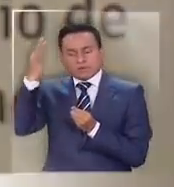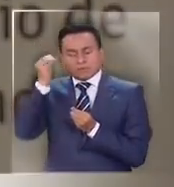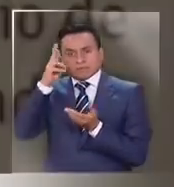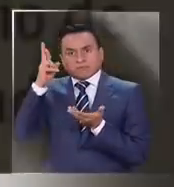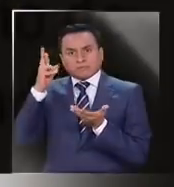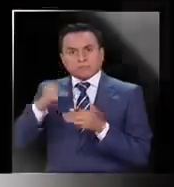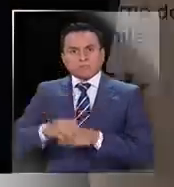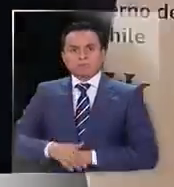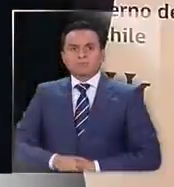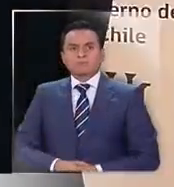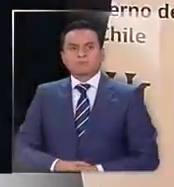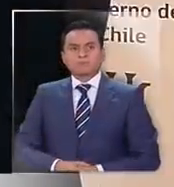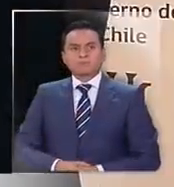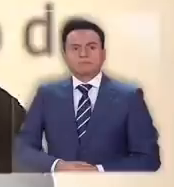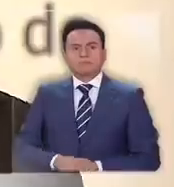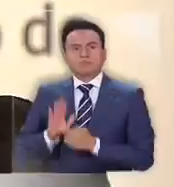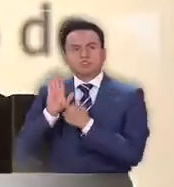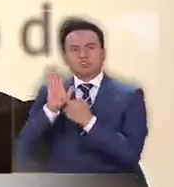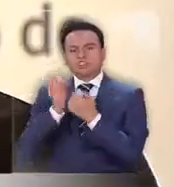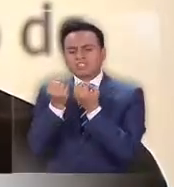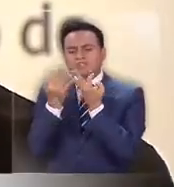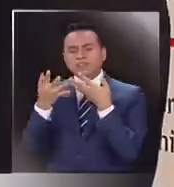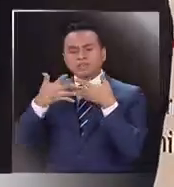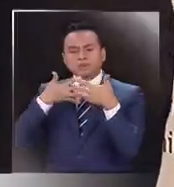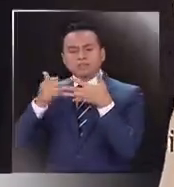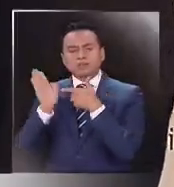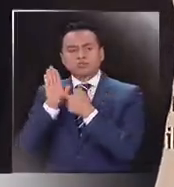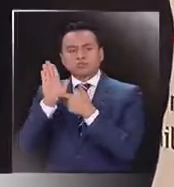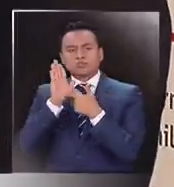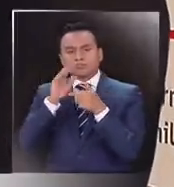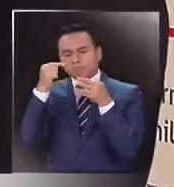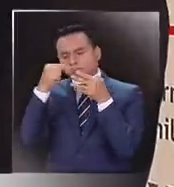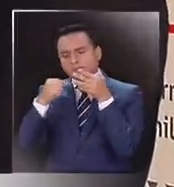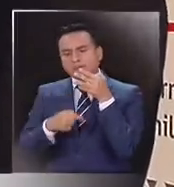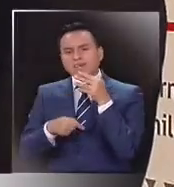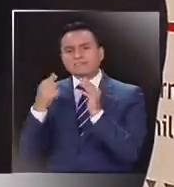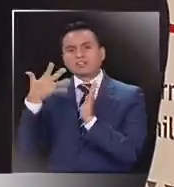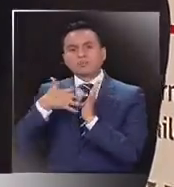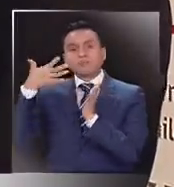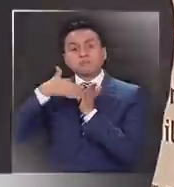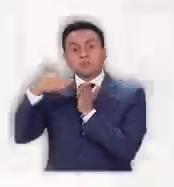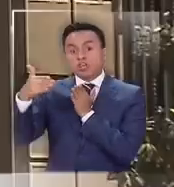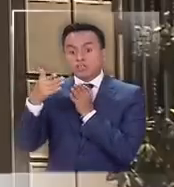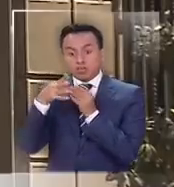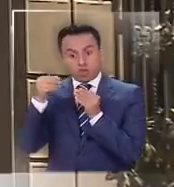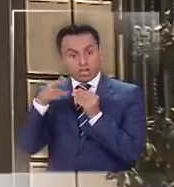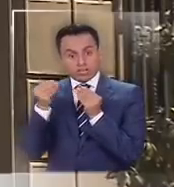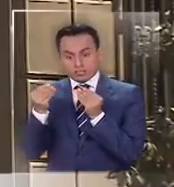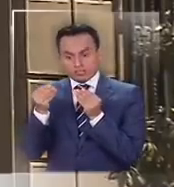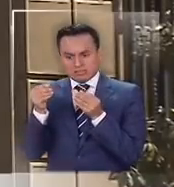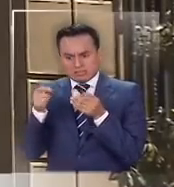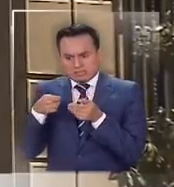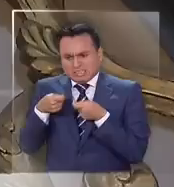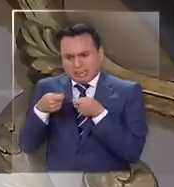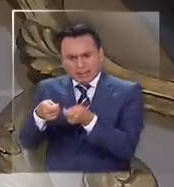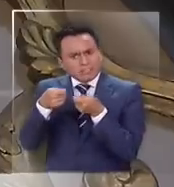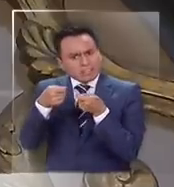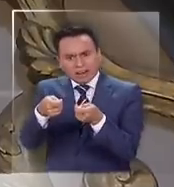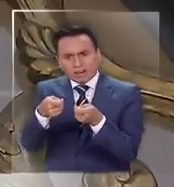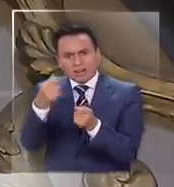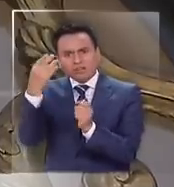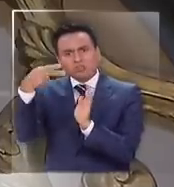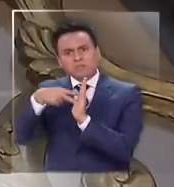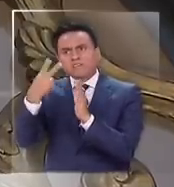imaginado. Mostró las cifras, habló de transparencia y detalló que hay más de 5.000 millones de dólares comprometidos para gastar hasta